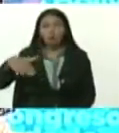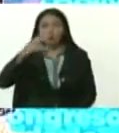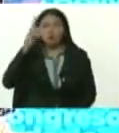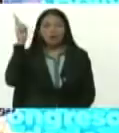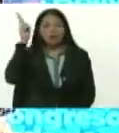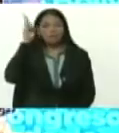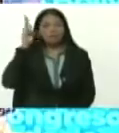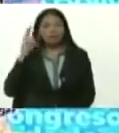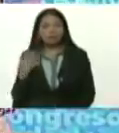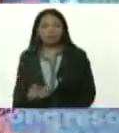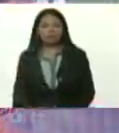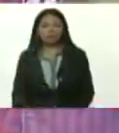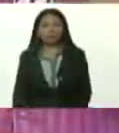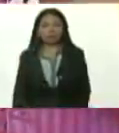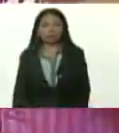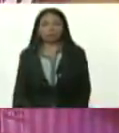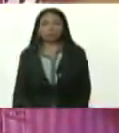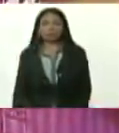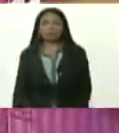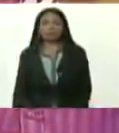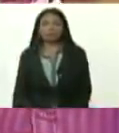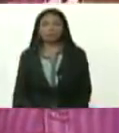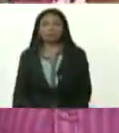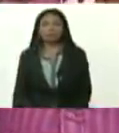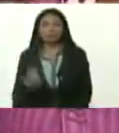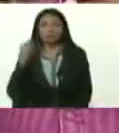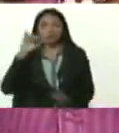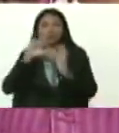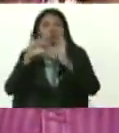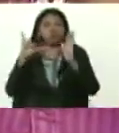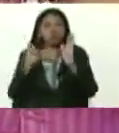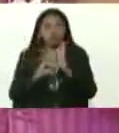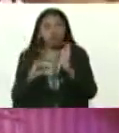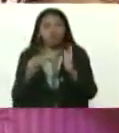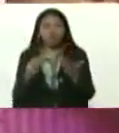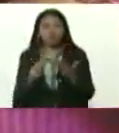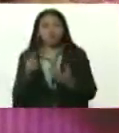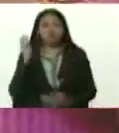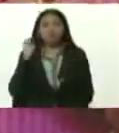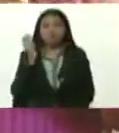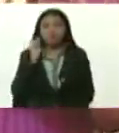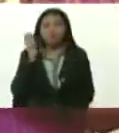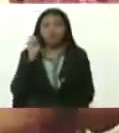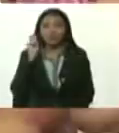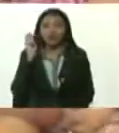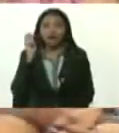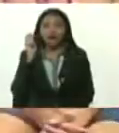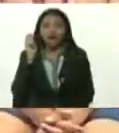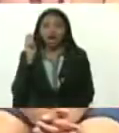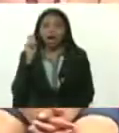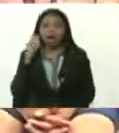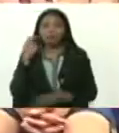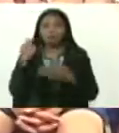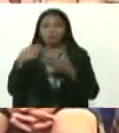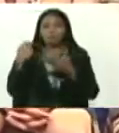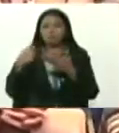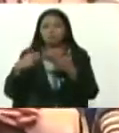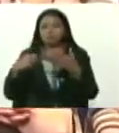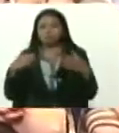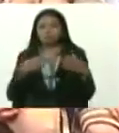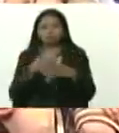indígenas. Para eso hay constituyentes, diputados, legisladores,